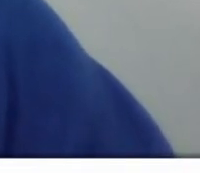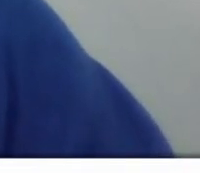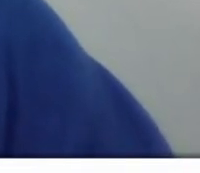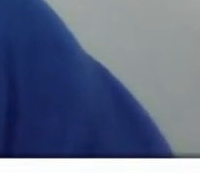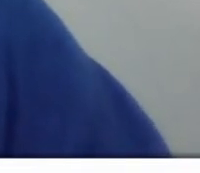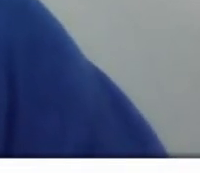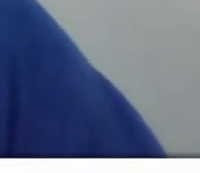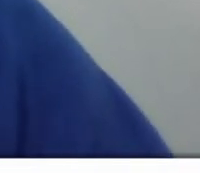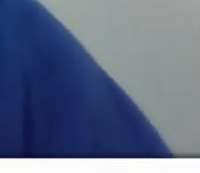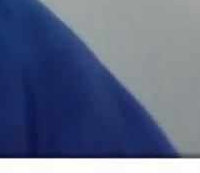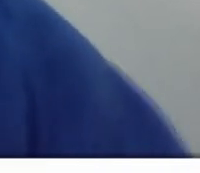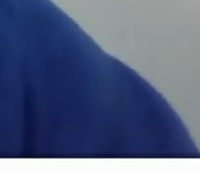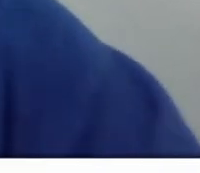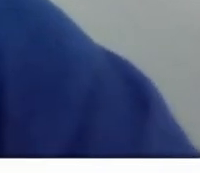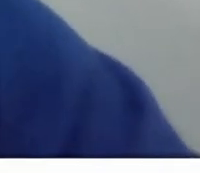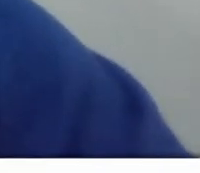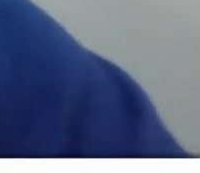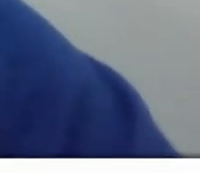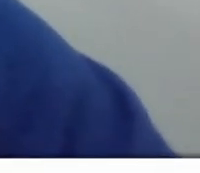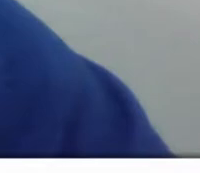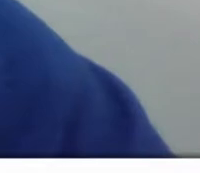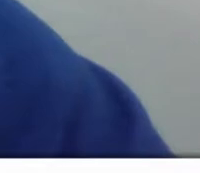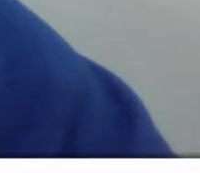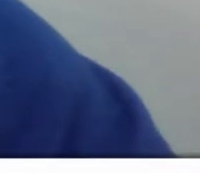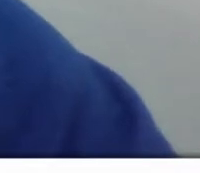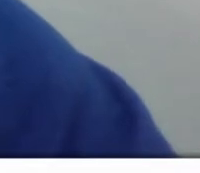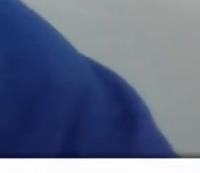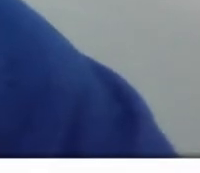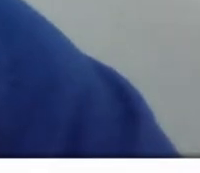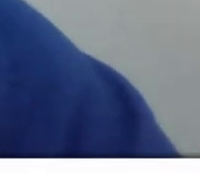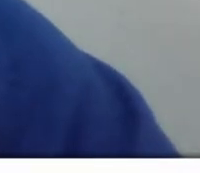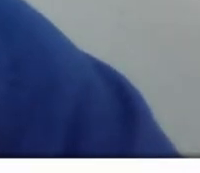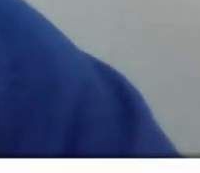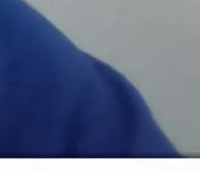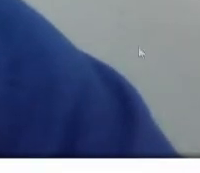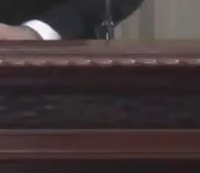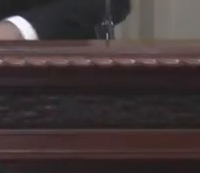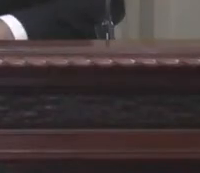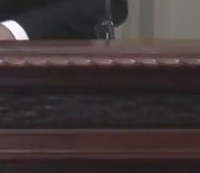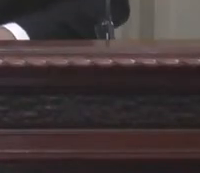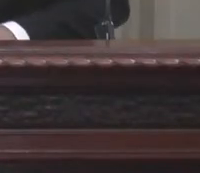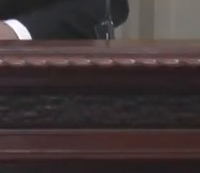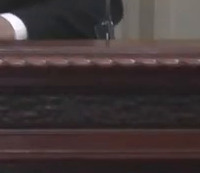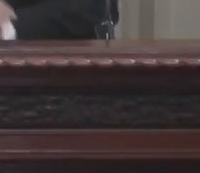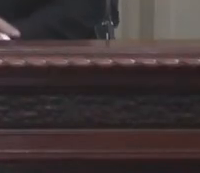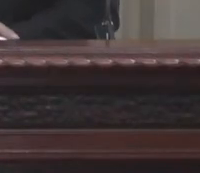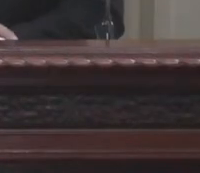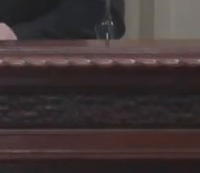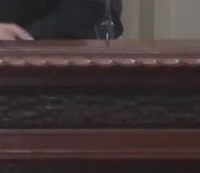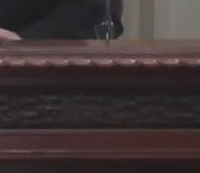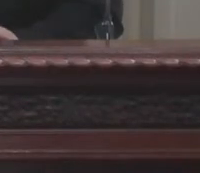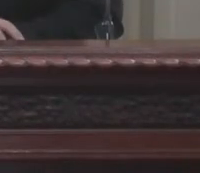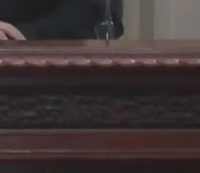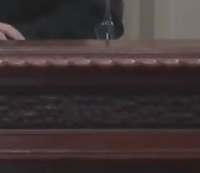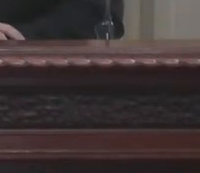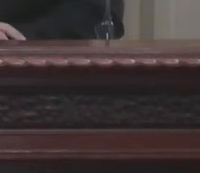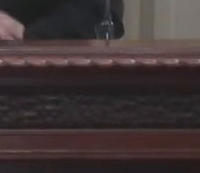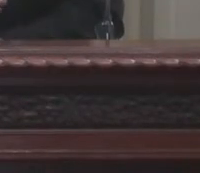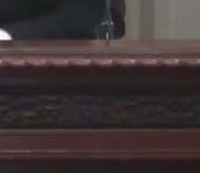campo. Gracias, señor presidente. Gracias, diputado González. Tiene la palabra el diputado Gabriel